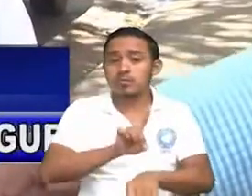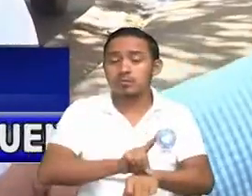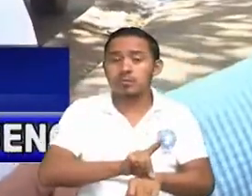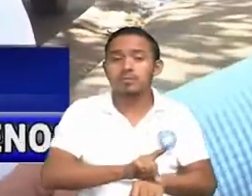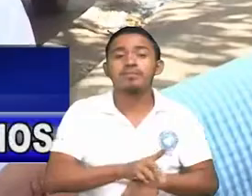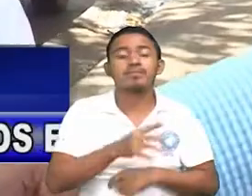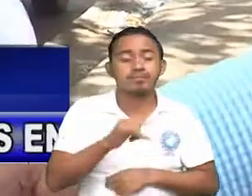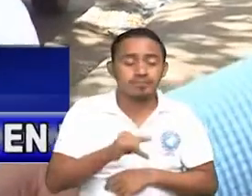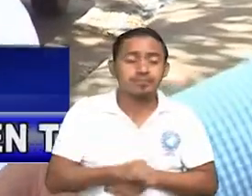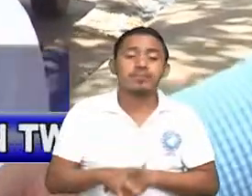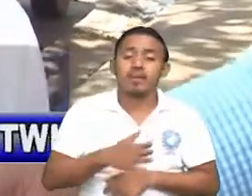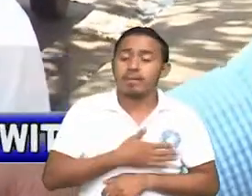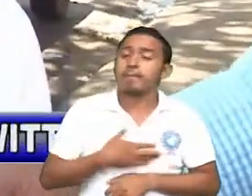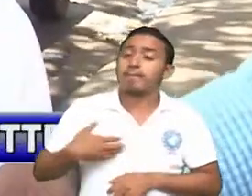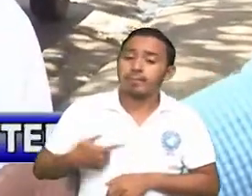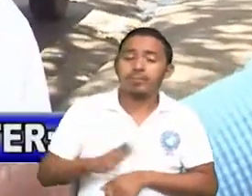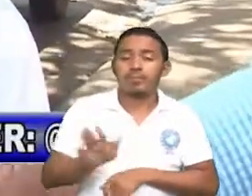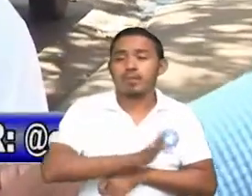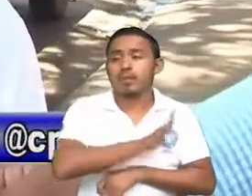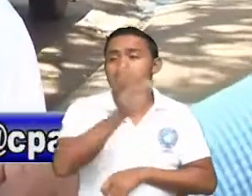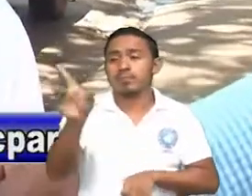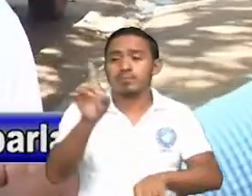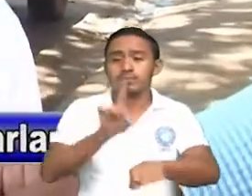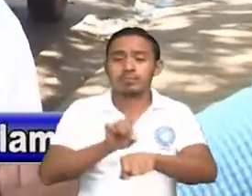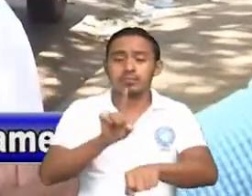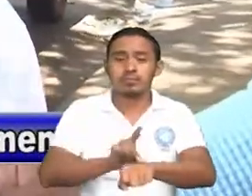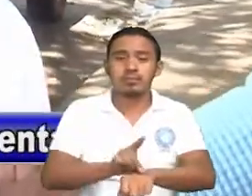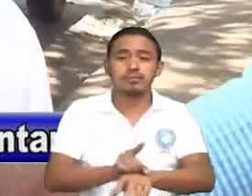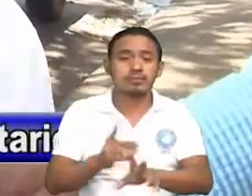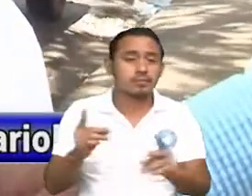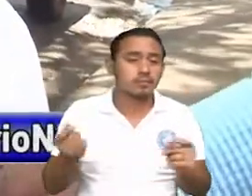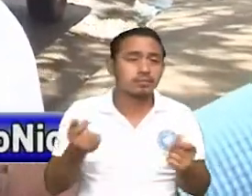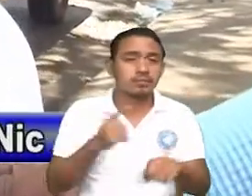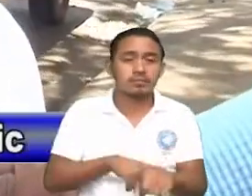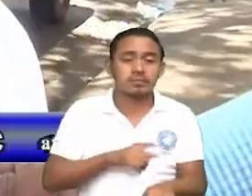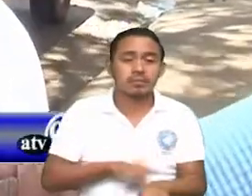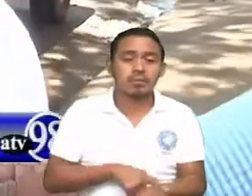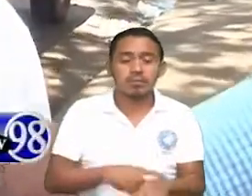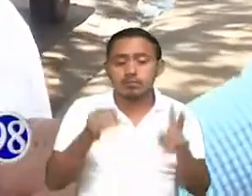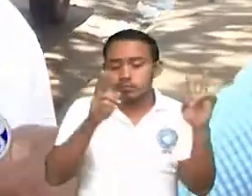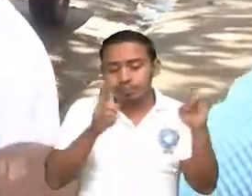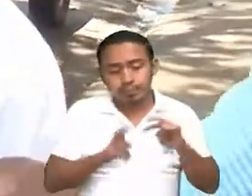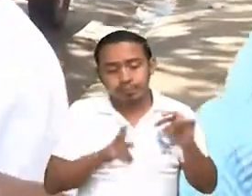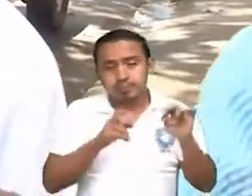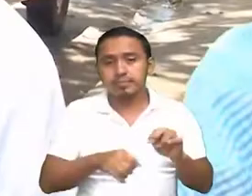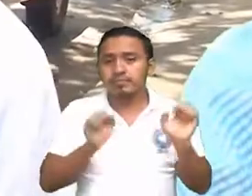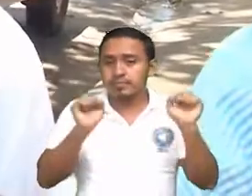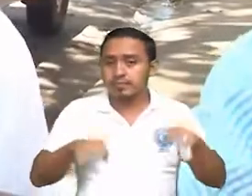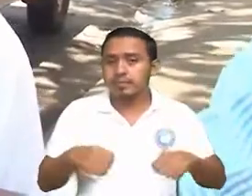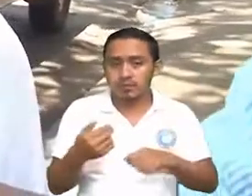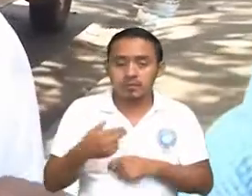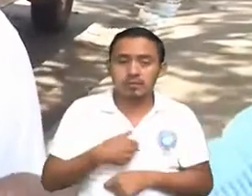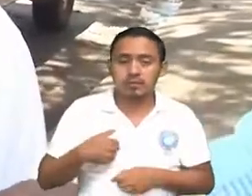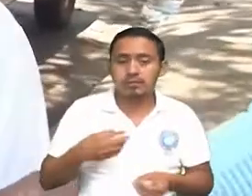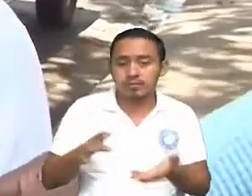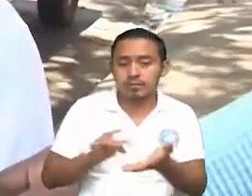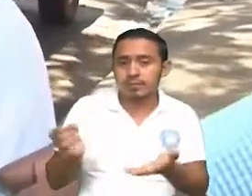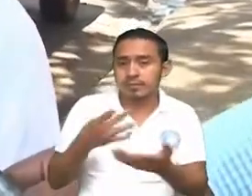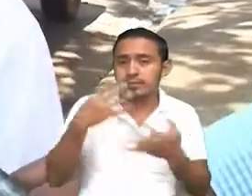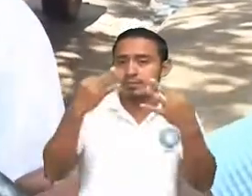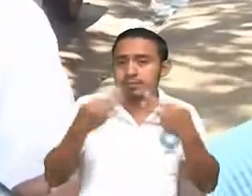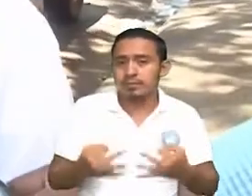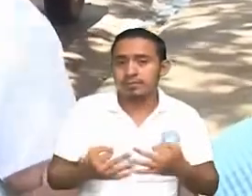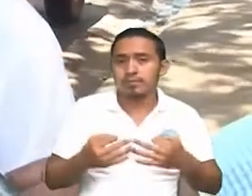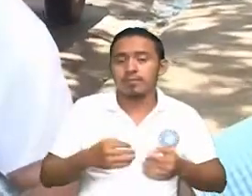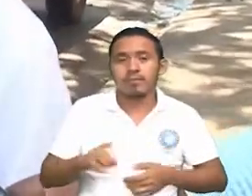automedicarse. Lo ideal siempre es acudir a la unidad de salud tempranamente, que lo valore un médico para que así poder enviar el medicamento